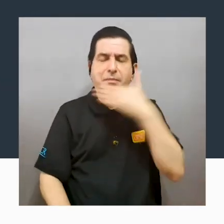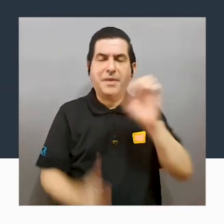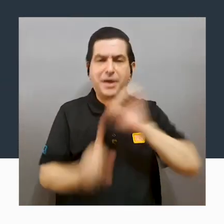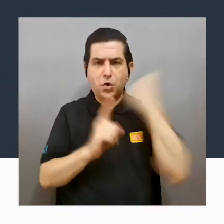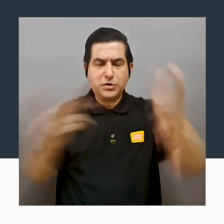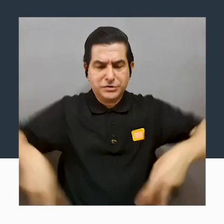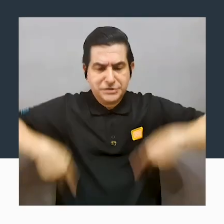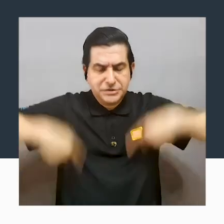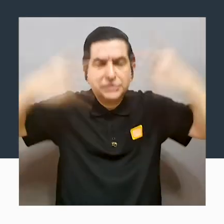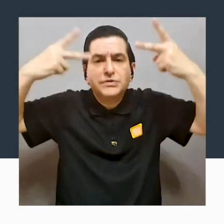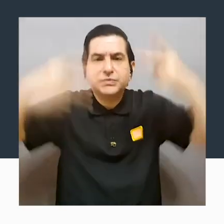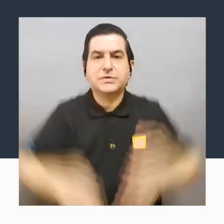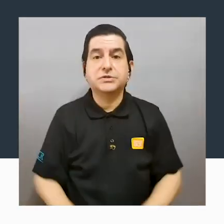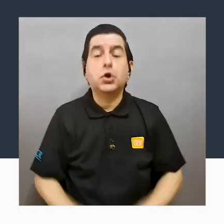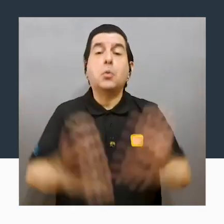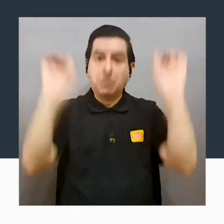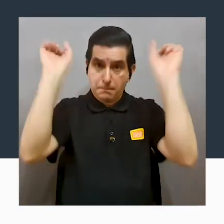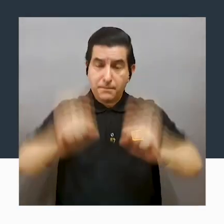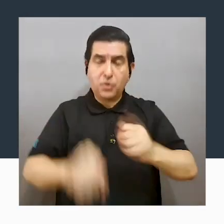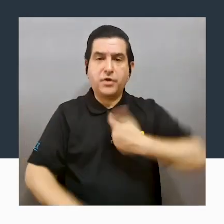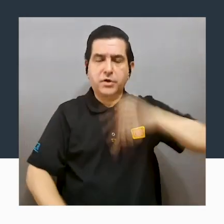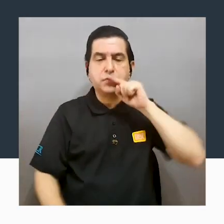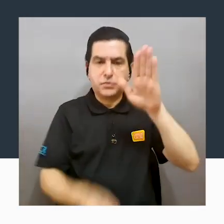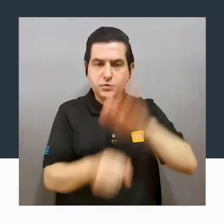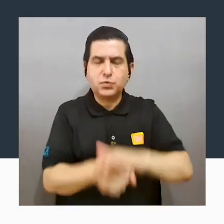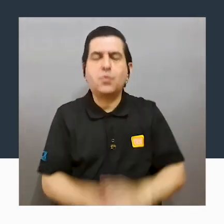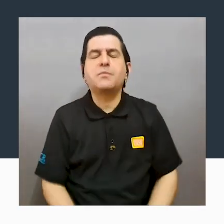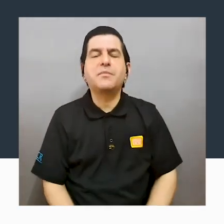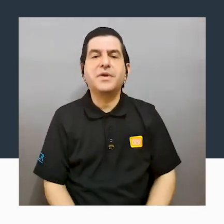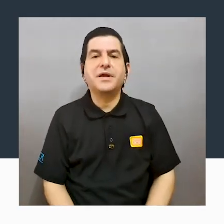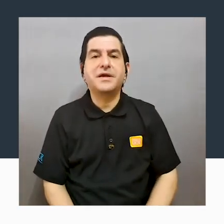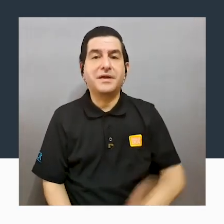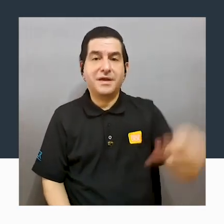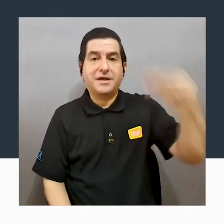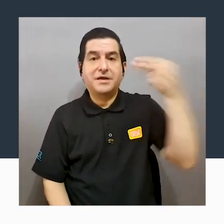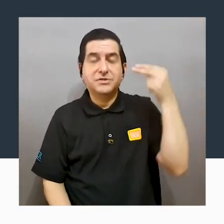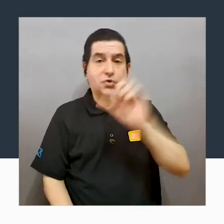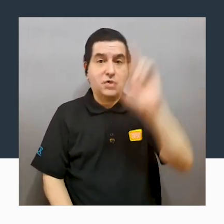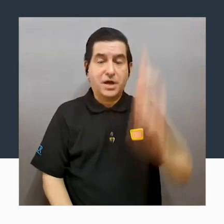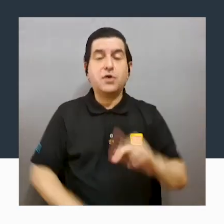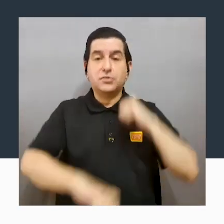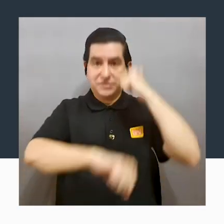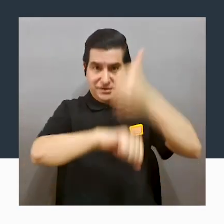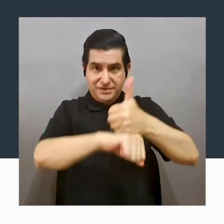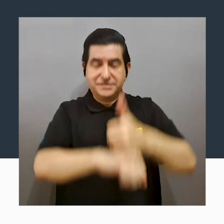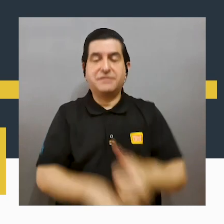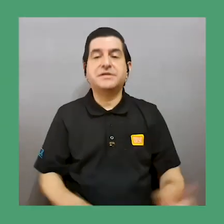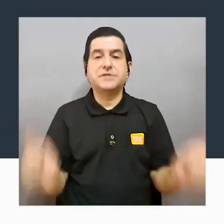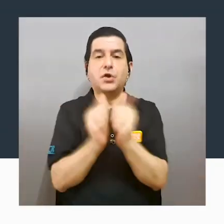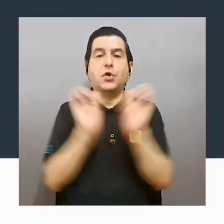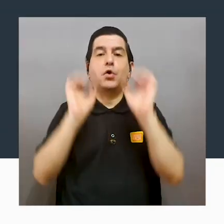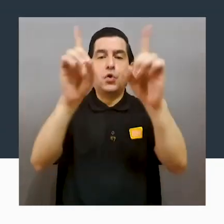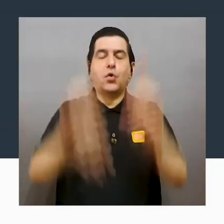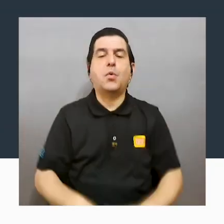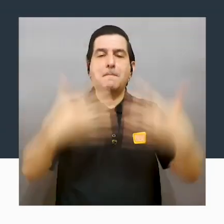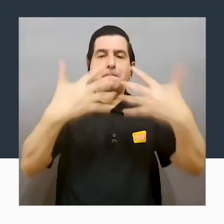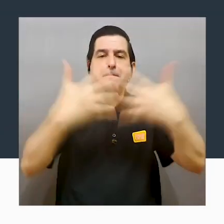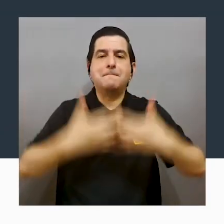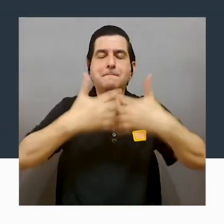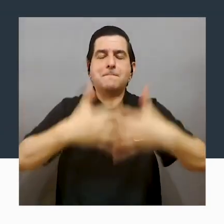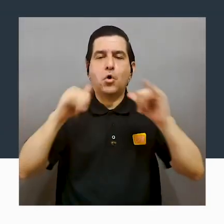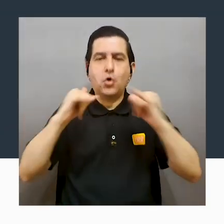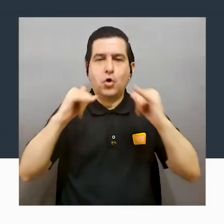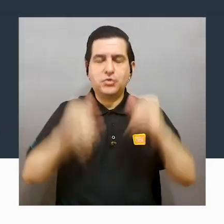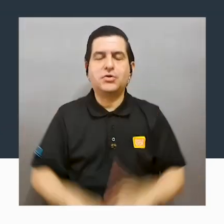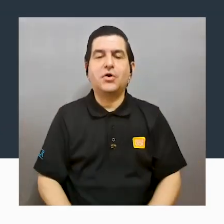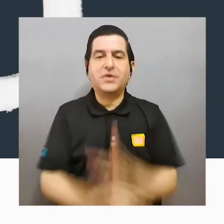hacia mejores condiciones de vida es posible si honramos el compromiso histórico que Costa Rica ha mantenido con la educación como motor para